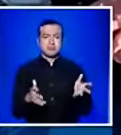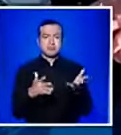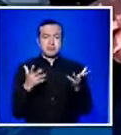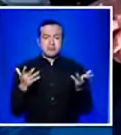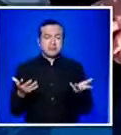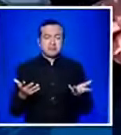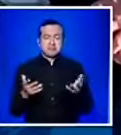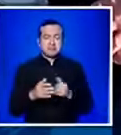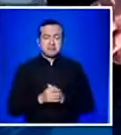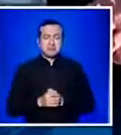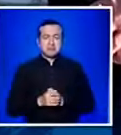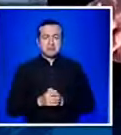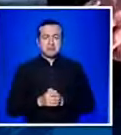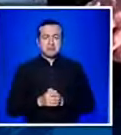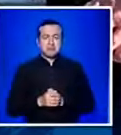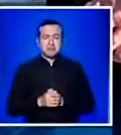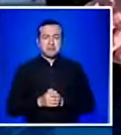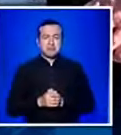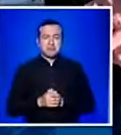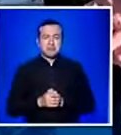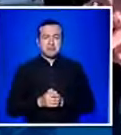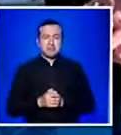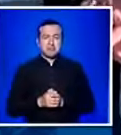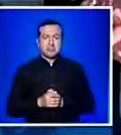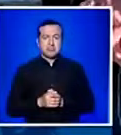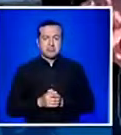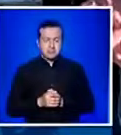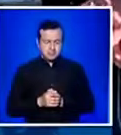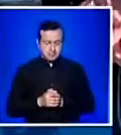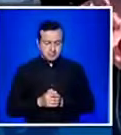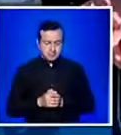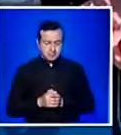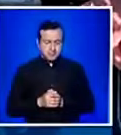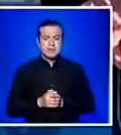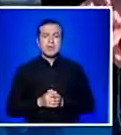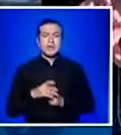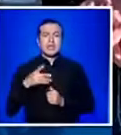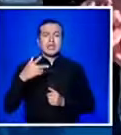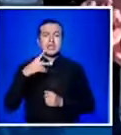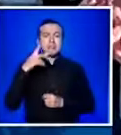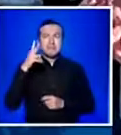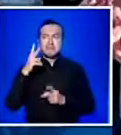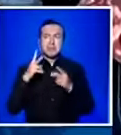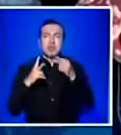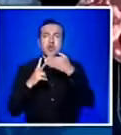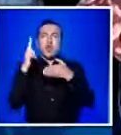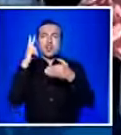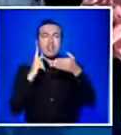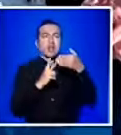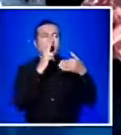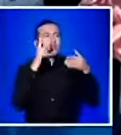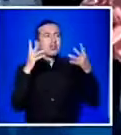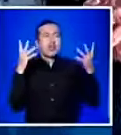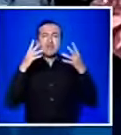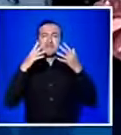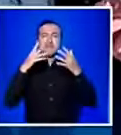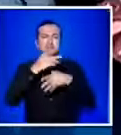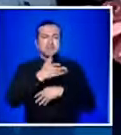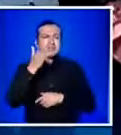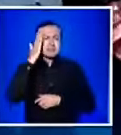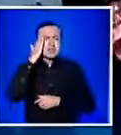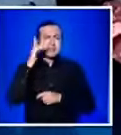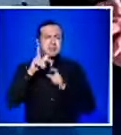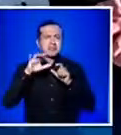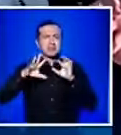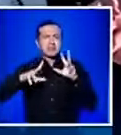digo, tumban con palos, tienen, digamos, tijeras que rompen y usted sabe cómo es la delincuencia, busca